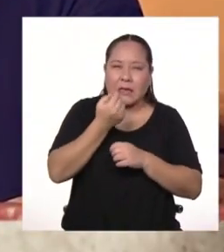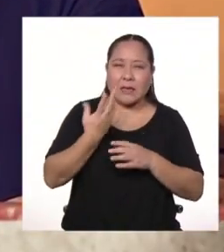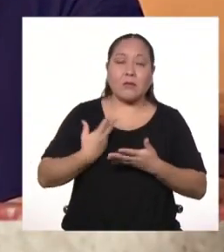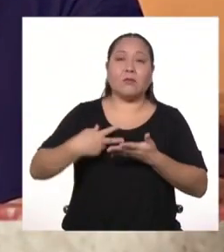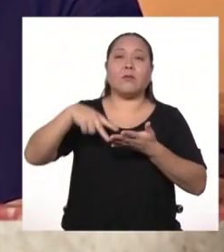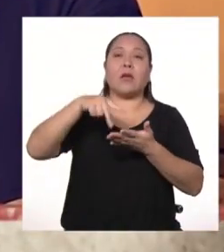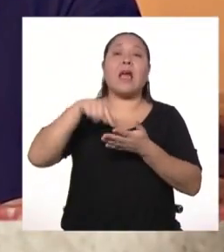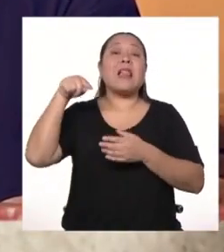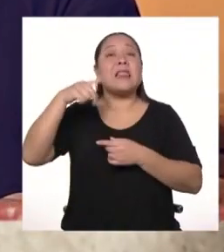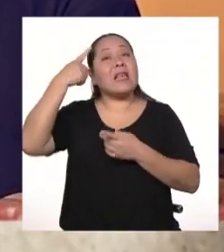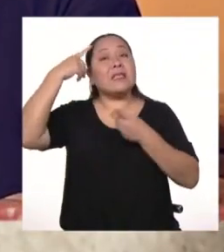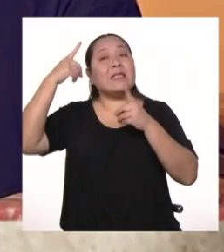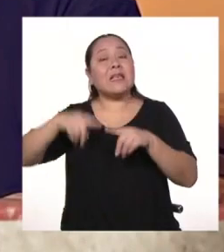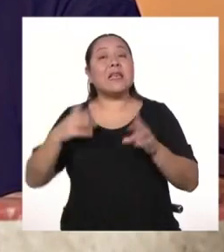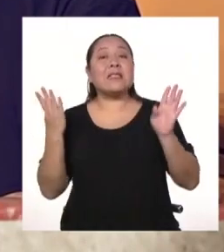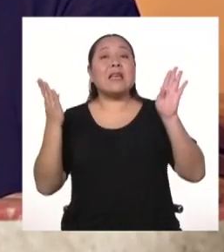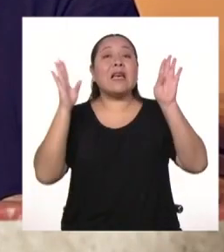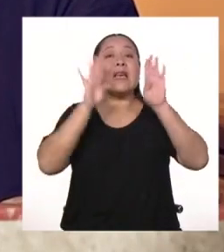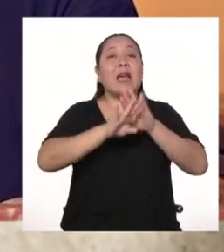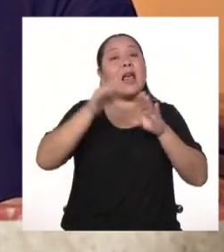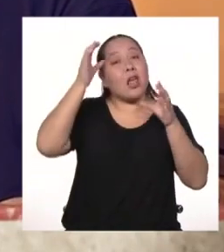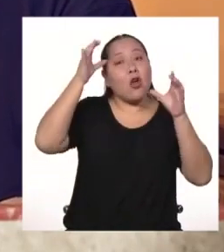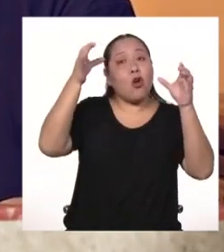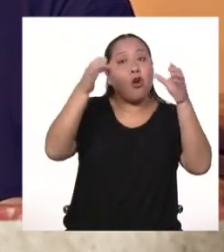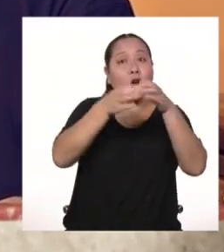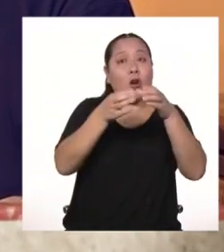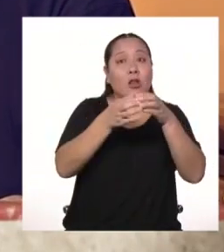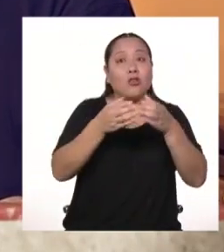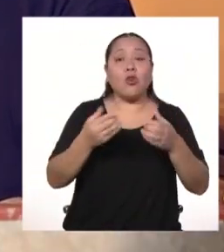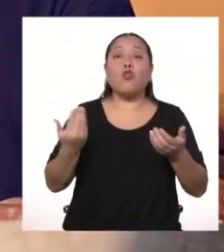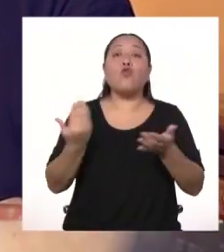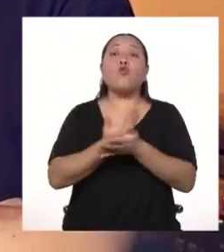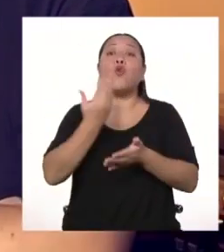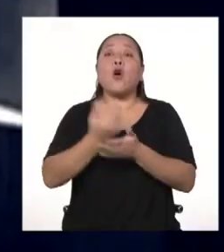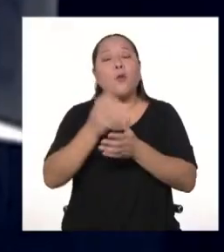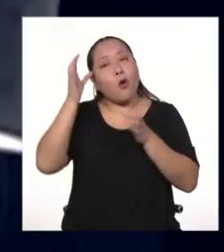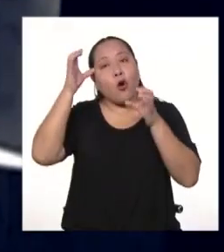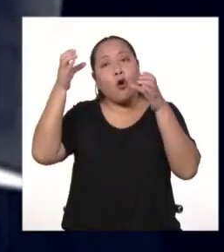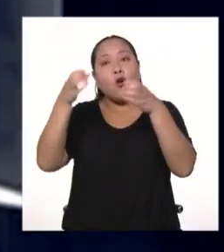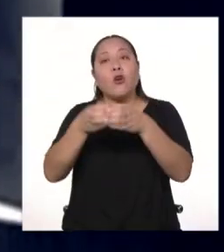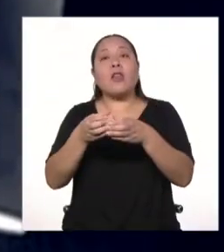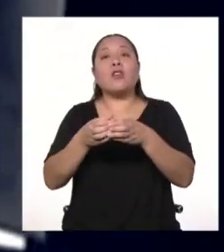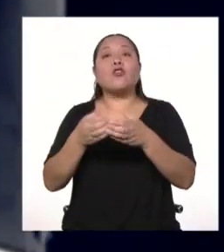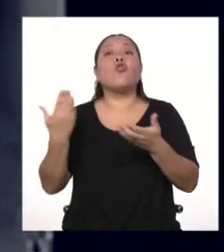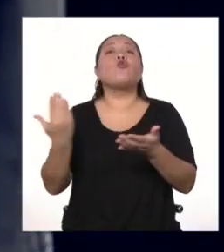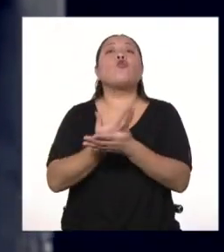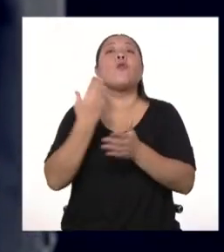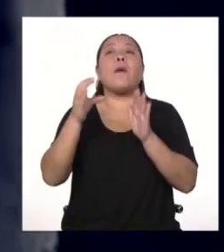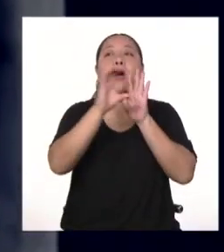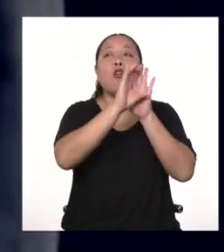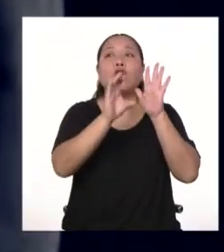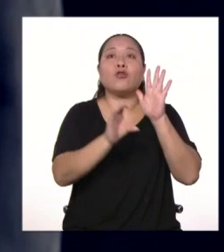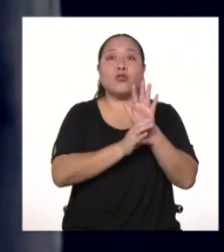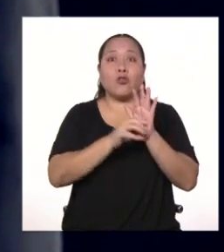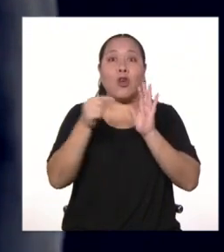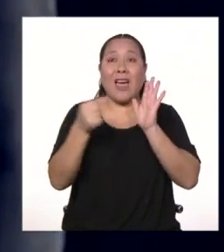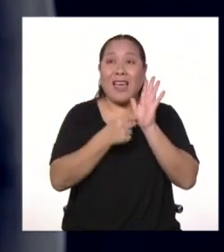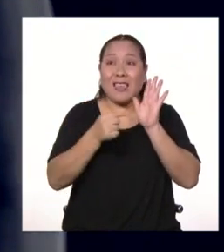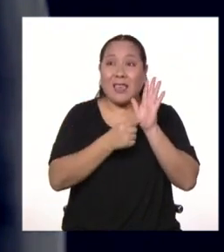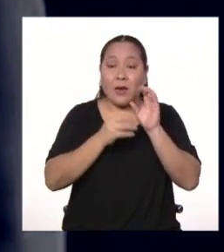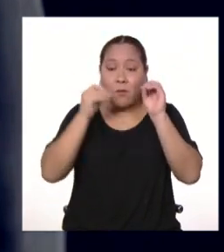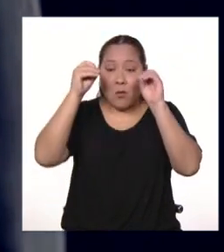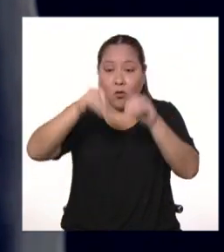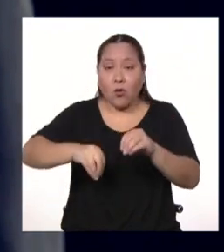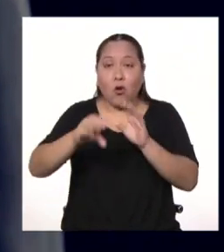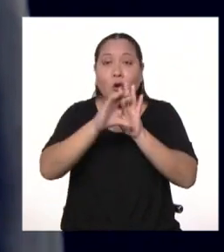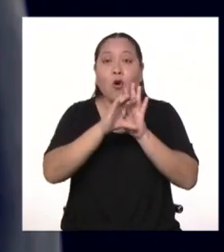decide cerrar el Congreso, convocar un nuevo Congreso y hacer una nueva Constitución. Y esta Constitución estableció, aparte del Congreso